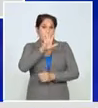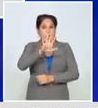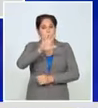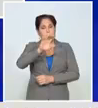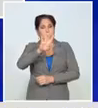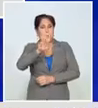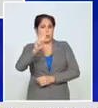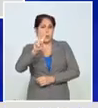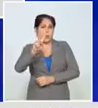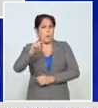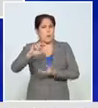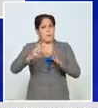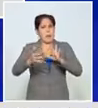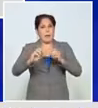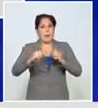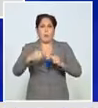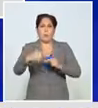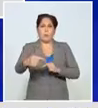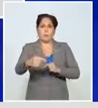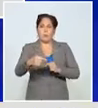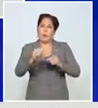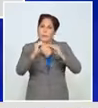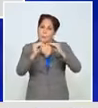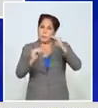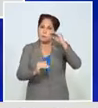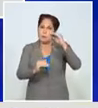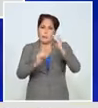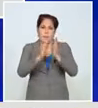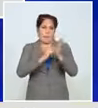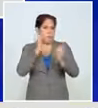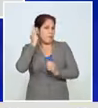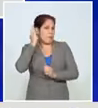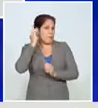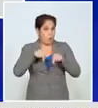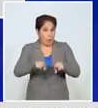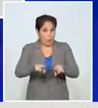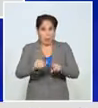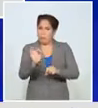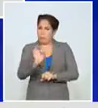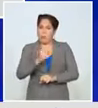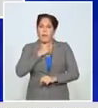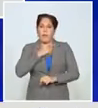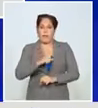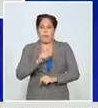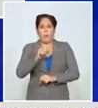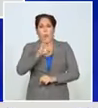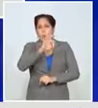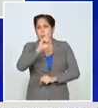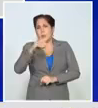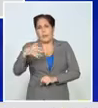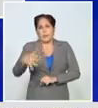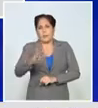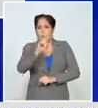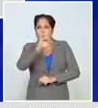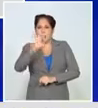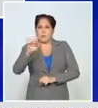diario para quedar por debajo, que parece por el comportamiento que va a ser difícil.